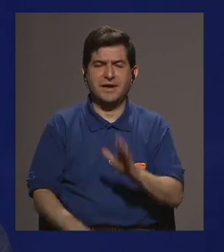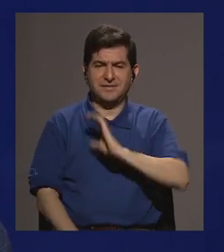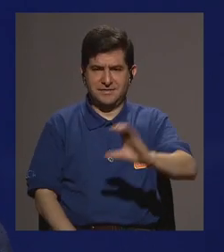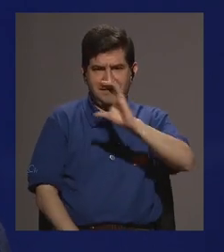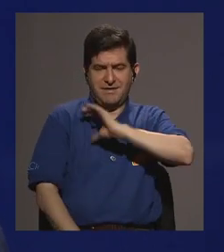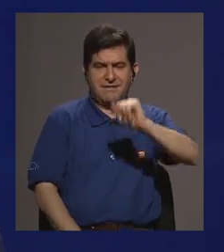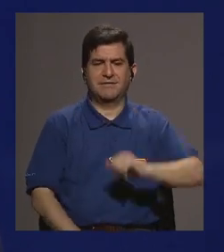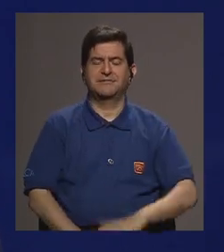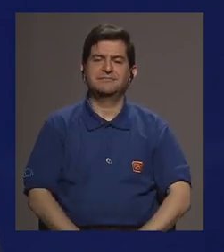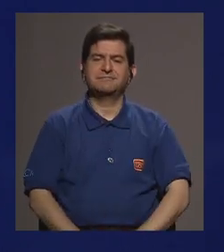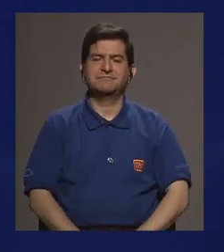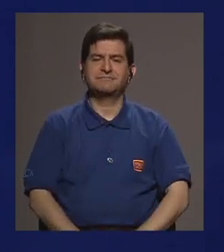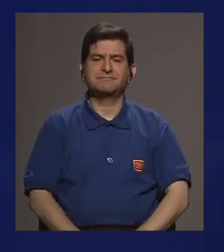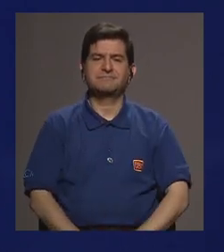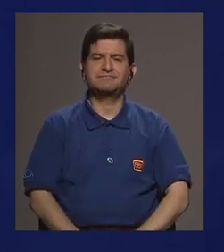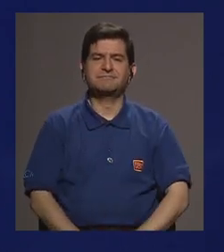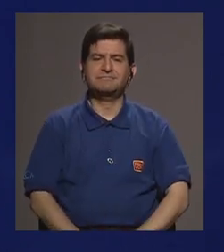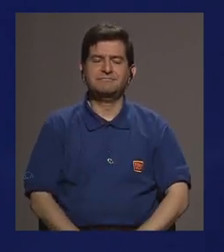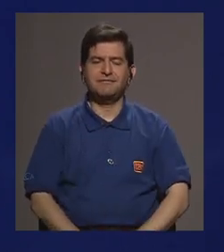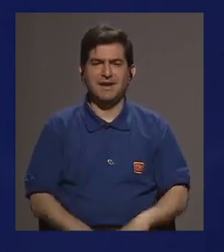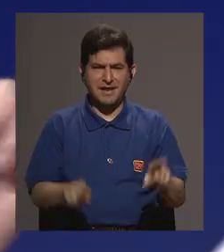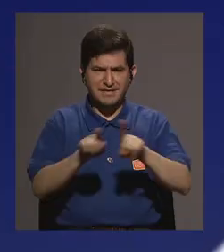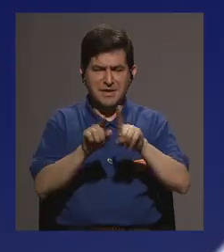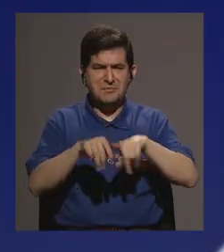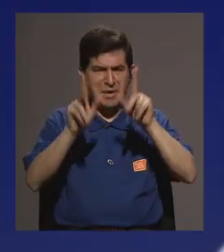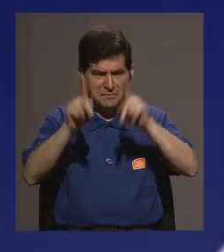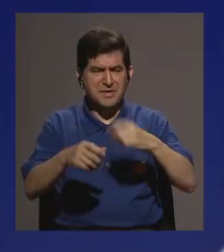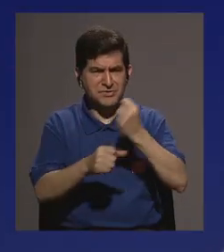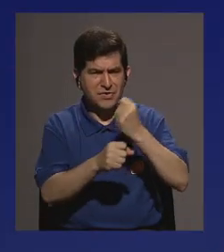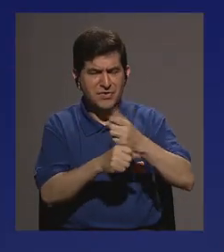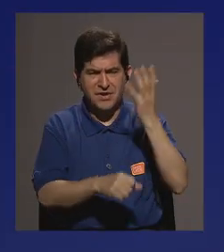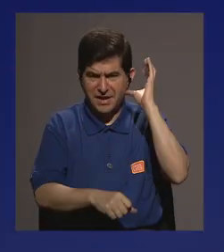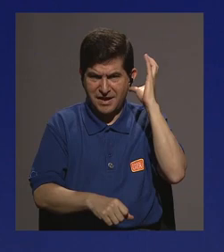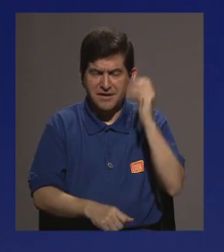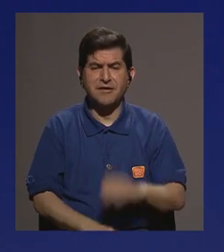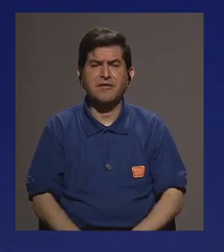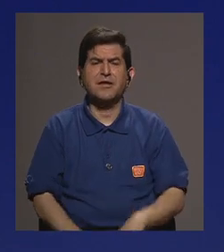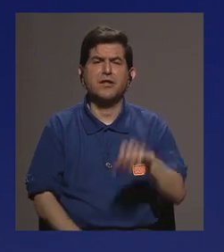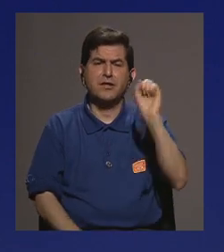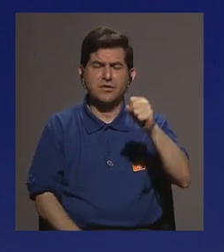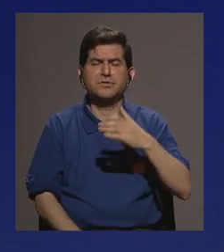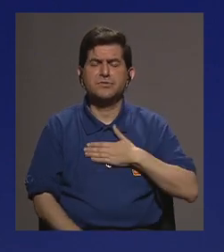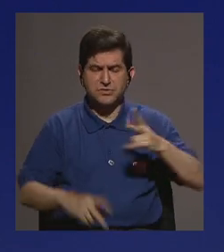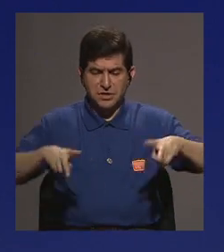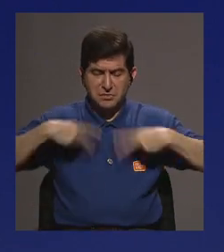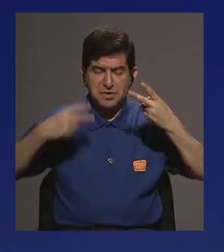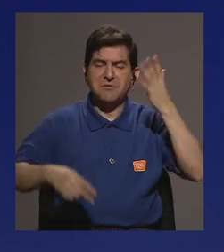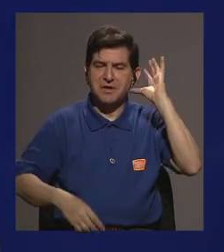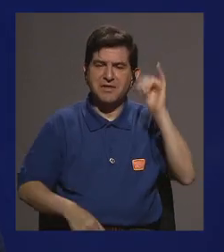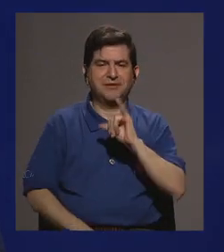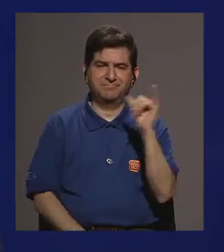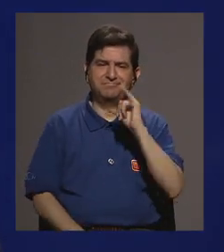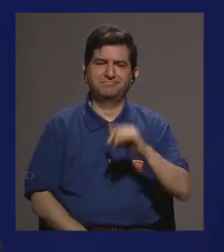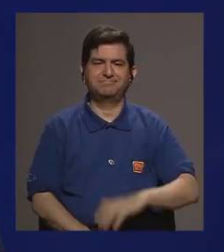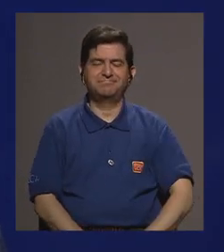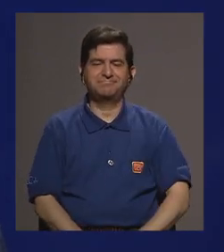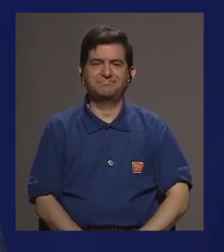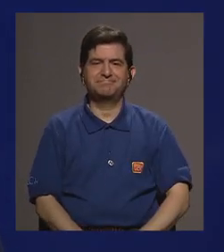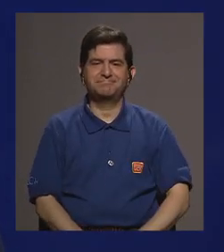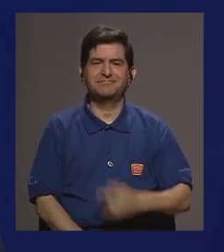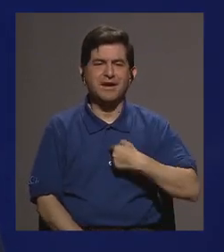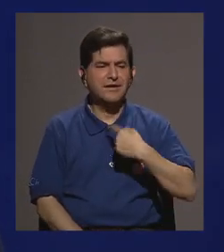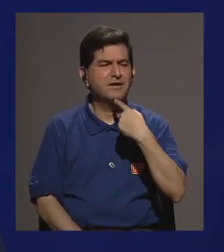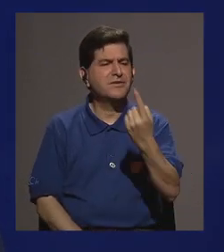cosas de calidad bueno y un hombre de radio también hay que decir sí sí mi vida es la verdad y también